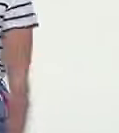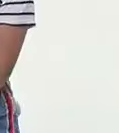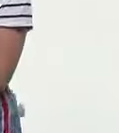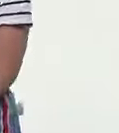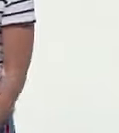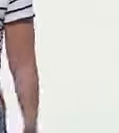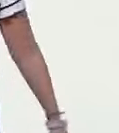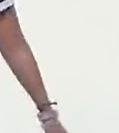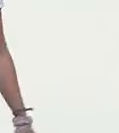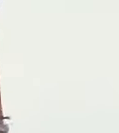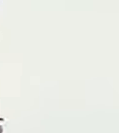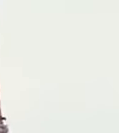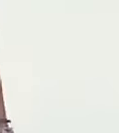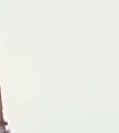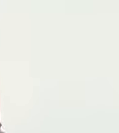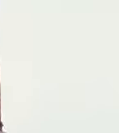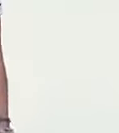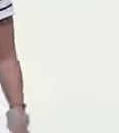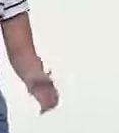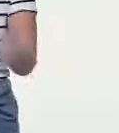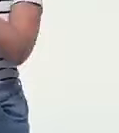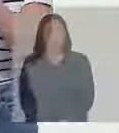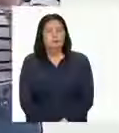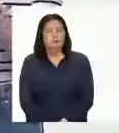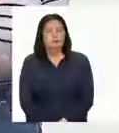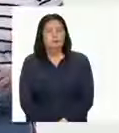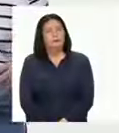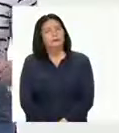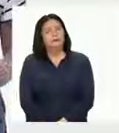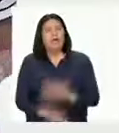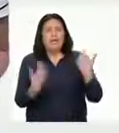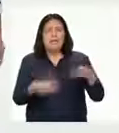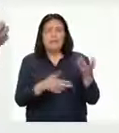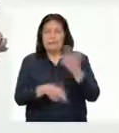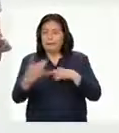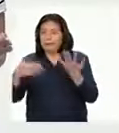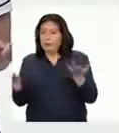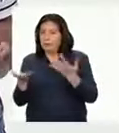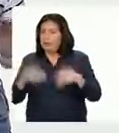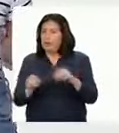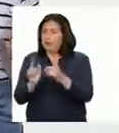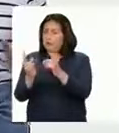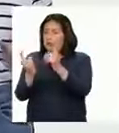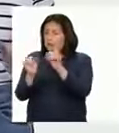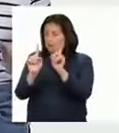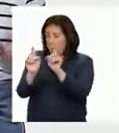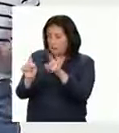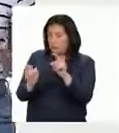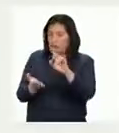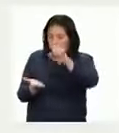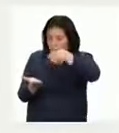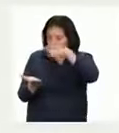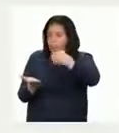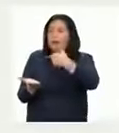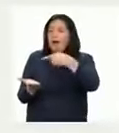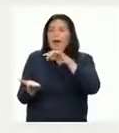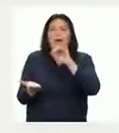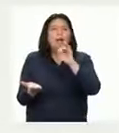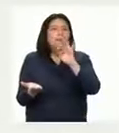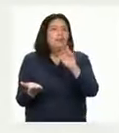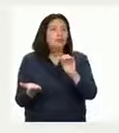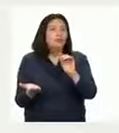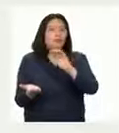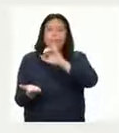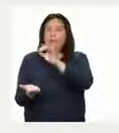Estamos de vuelta aquí en el programa y los dejamos con unas preguntas y al toque nos llegaron varios aportes. Alberto y Julia nos han ayudado.